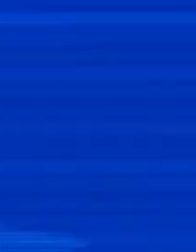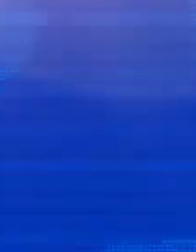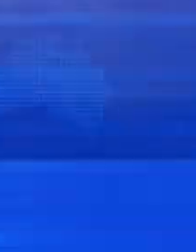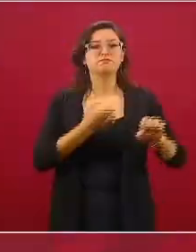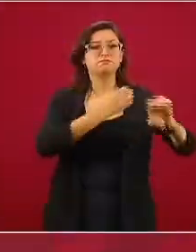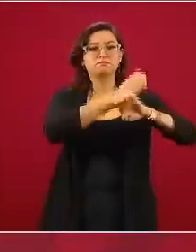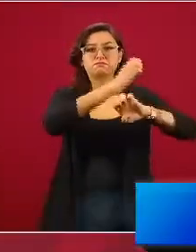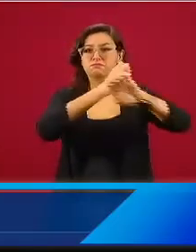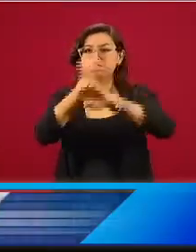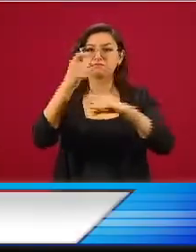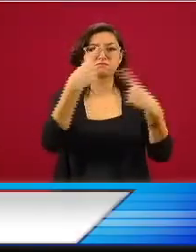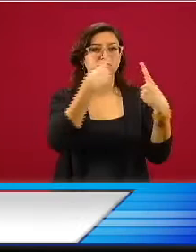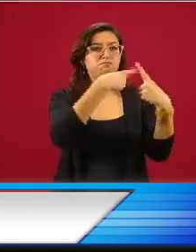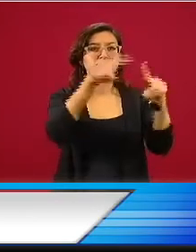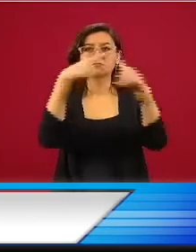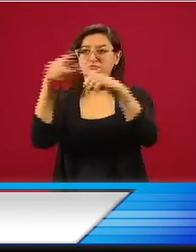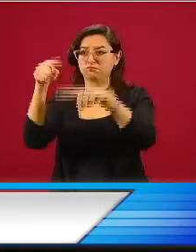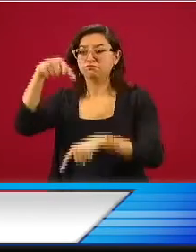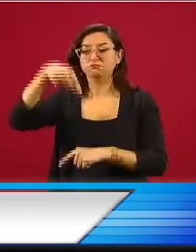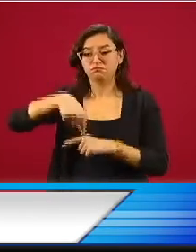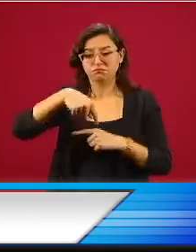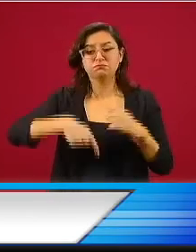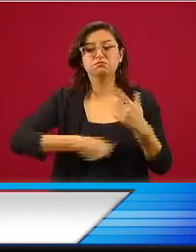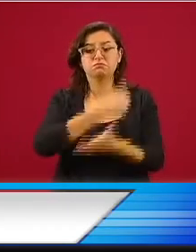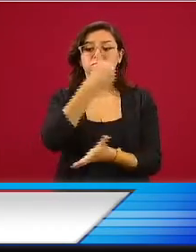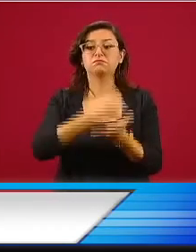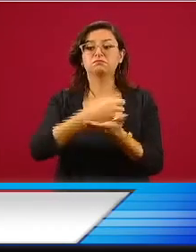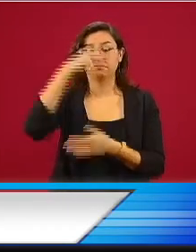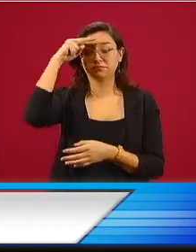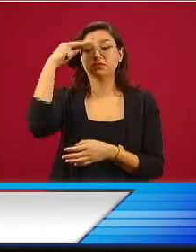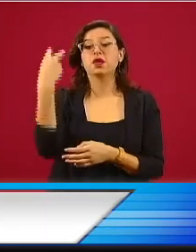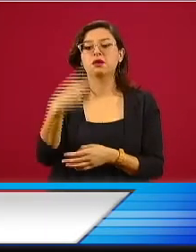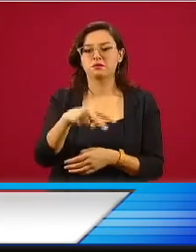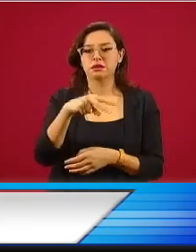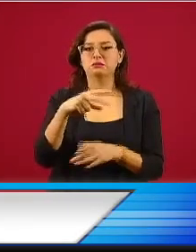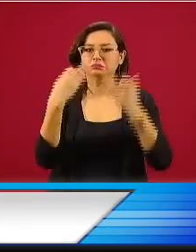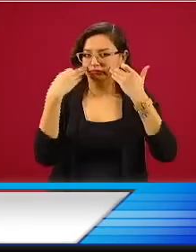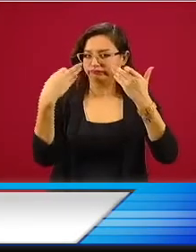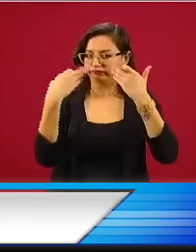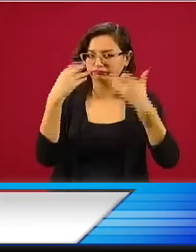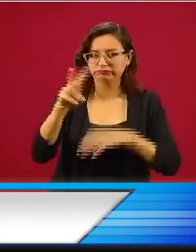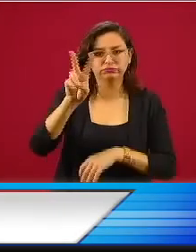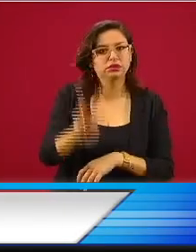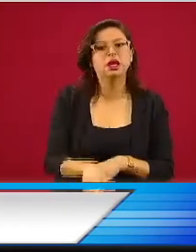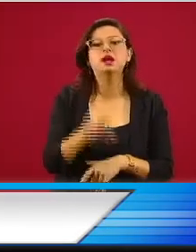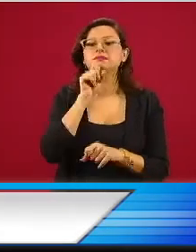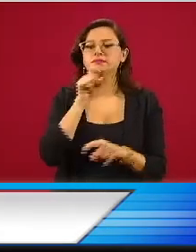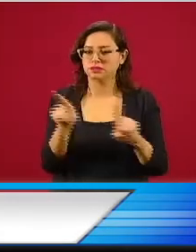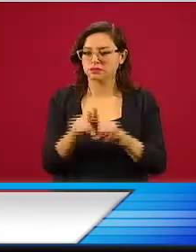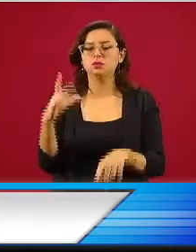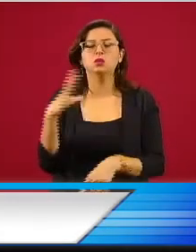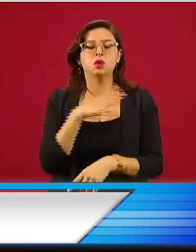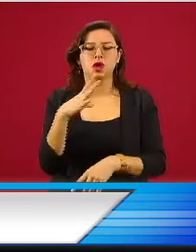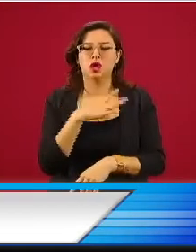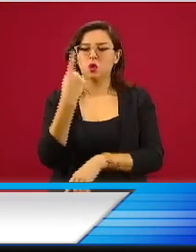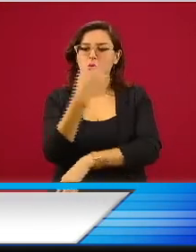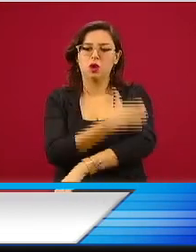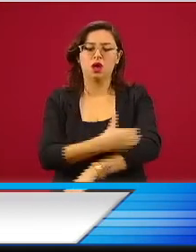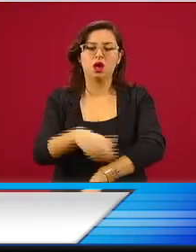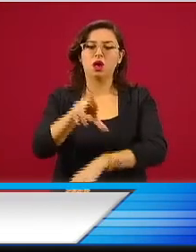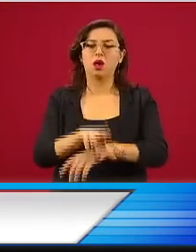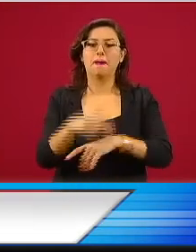y turismo con el fin de apoyar a este importante sector de la economía del país que ha sido de los más afectados